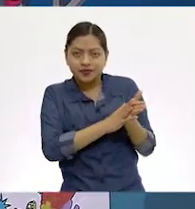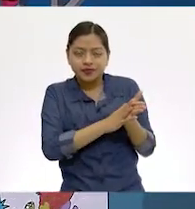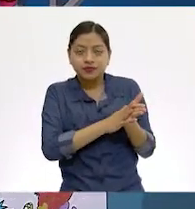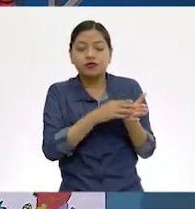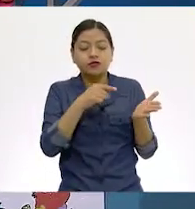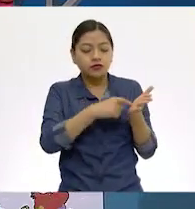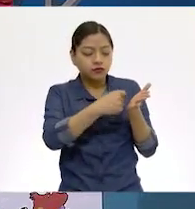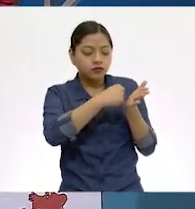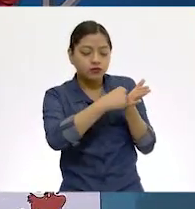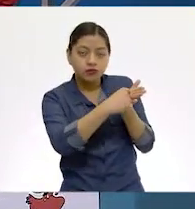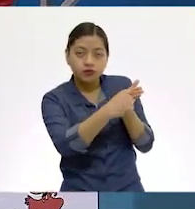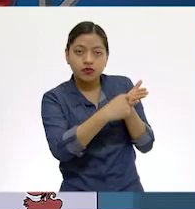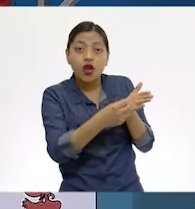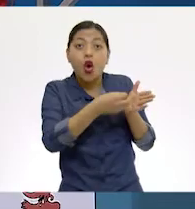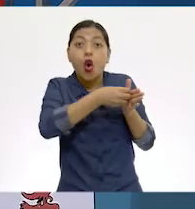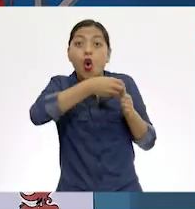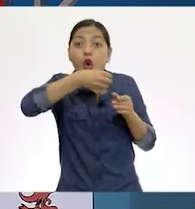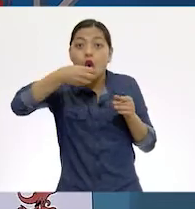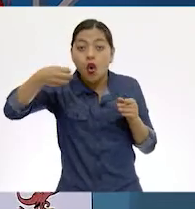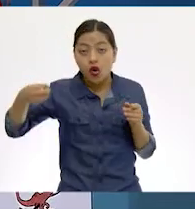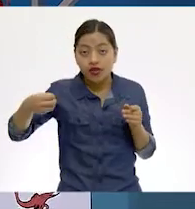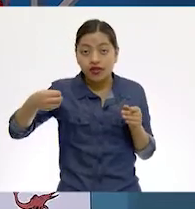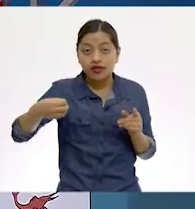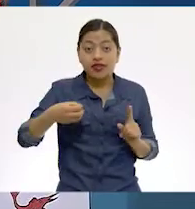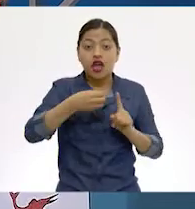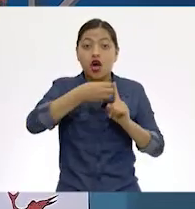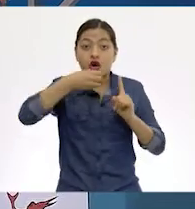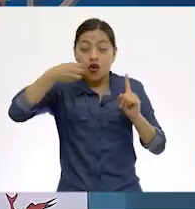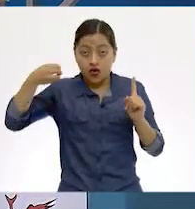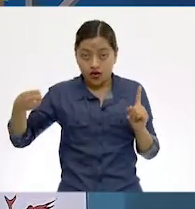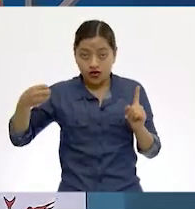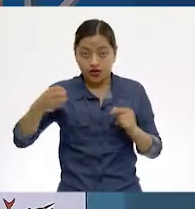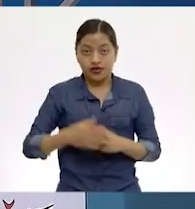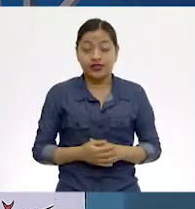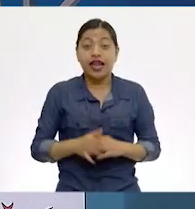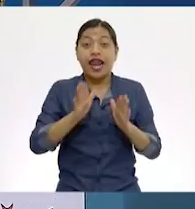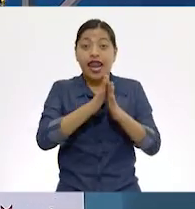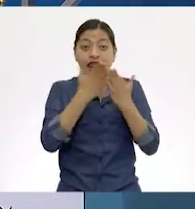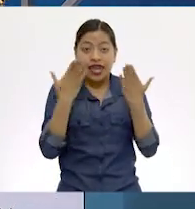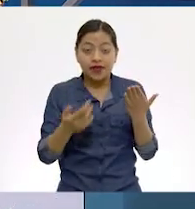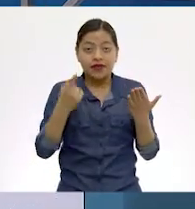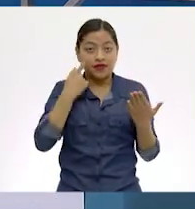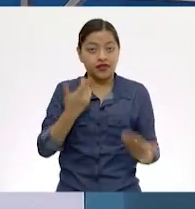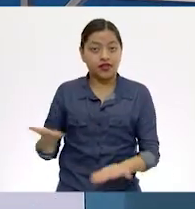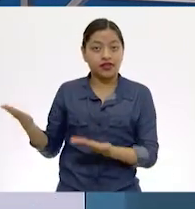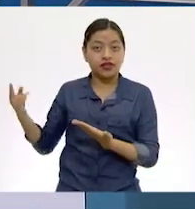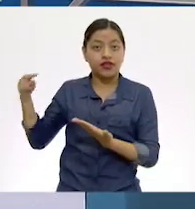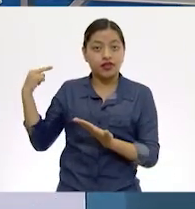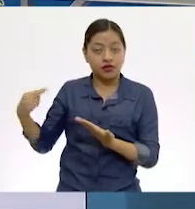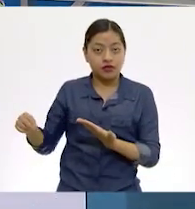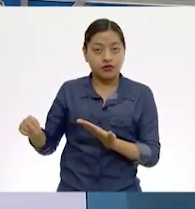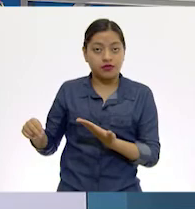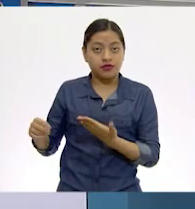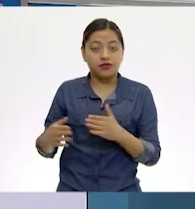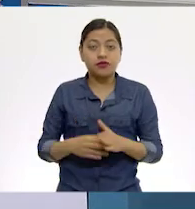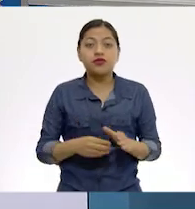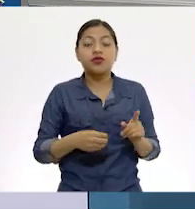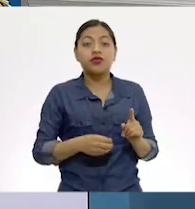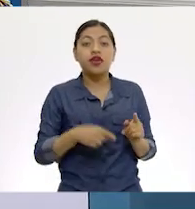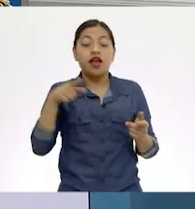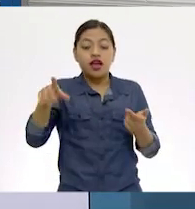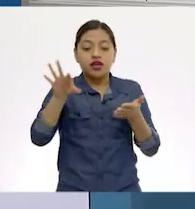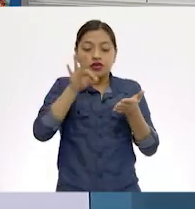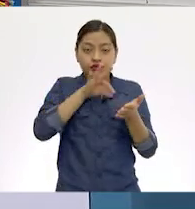la fuente de información. Si es de un libro, entonces se llama referencia bibliográfica. Y los datos llevan un